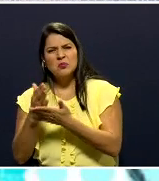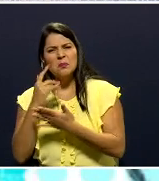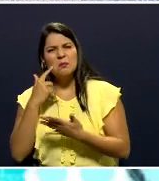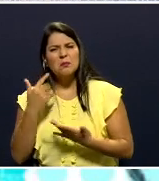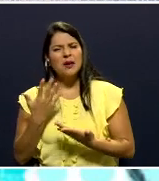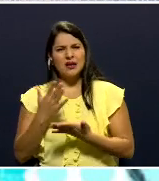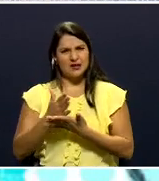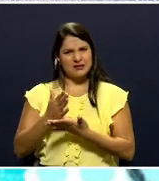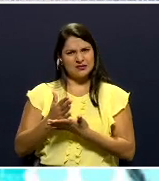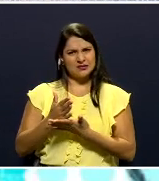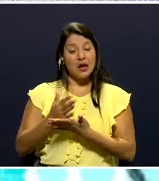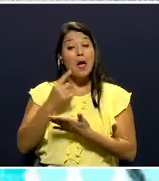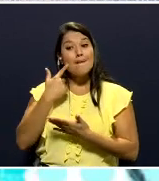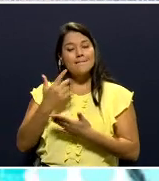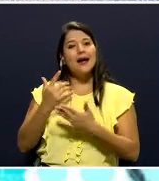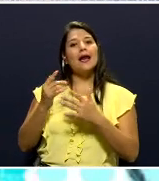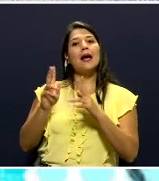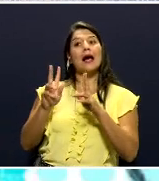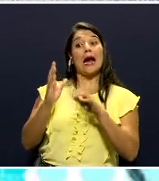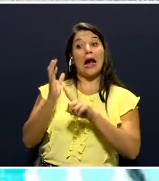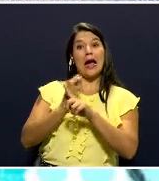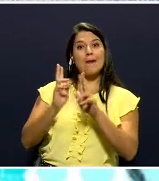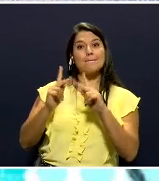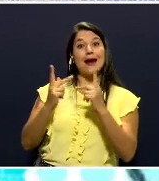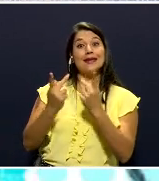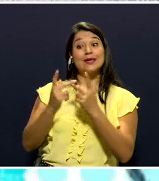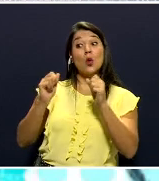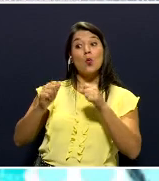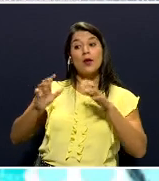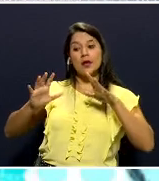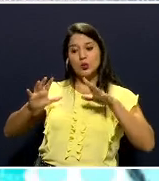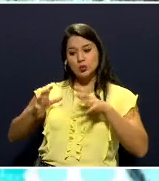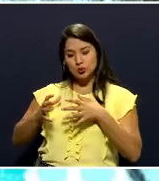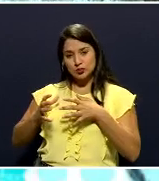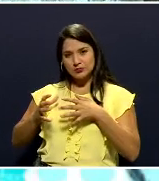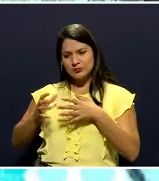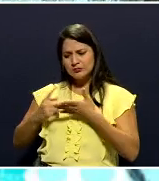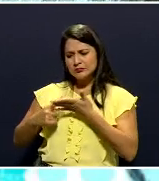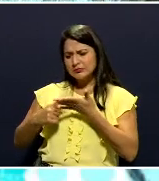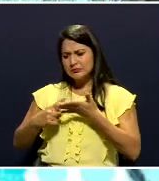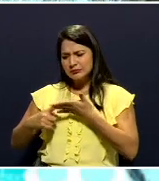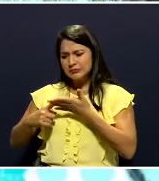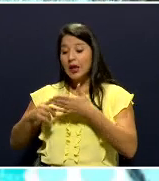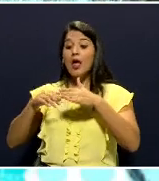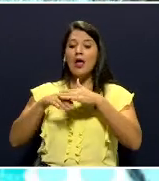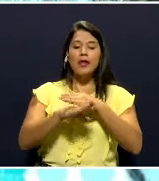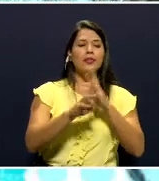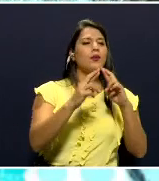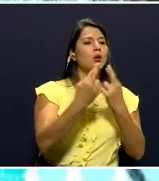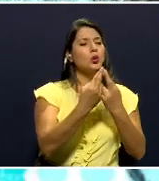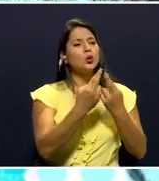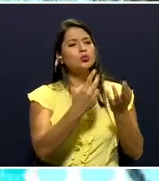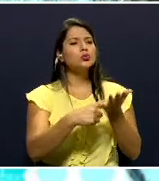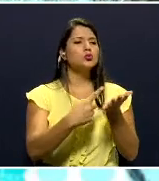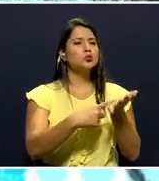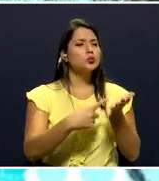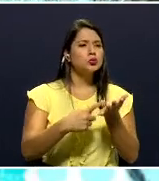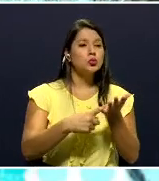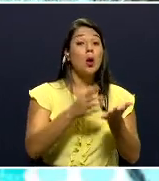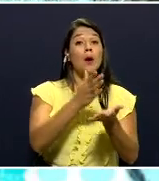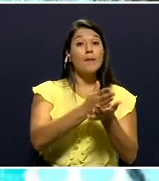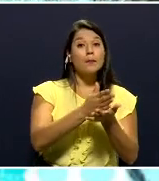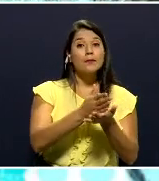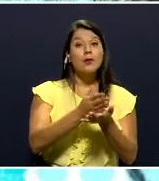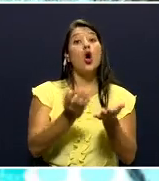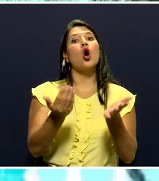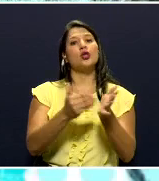las fracciones pudieran reunirse y discutir las mociones y también otras inquietudes que tenían con respecto a este proyecto